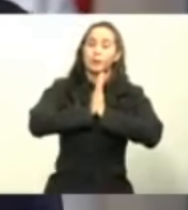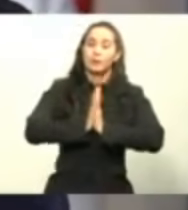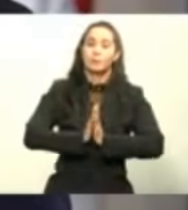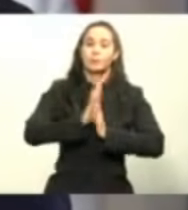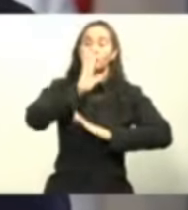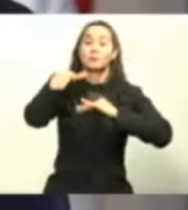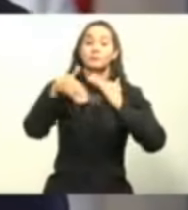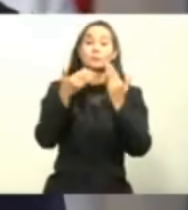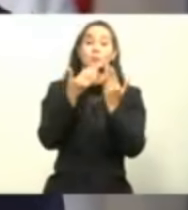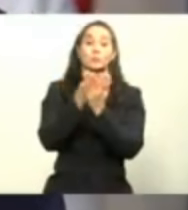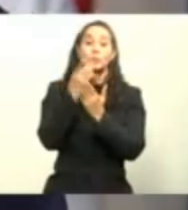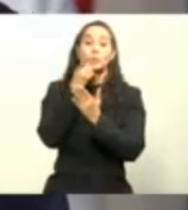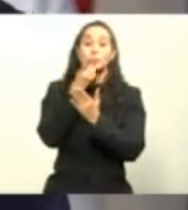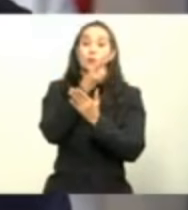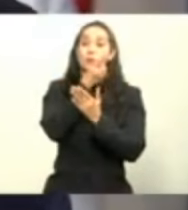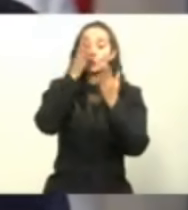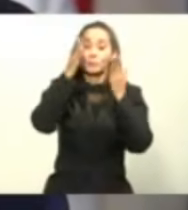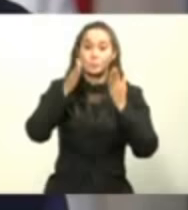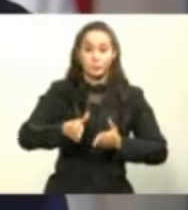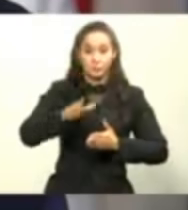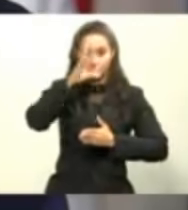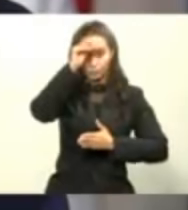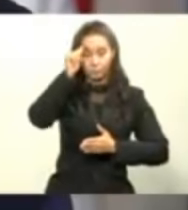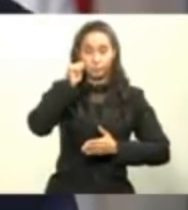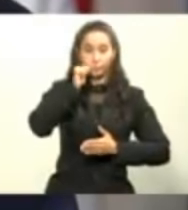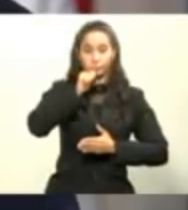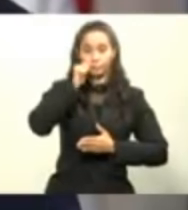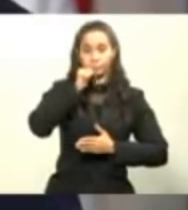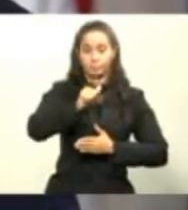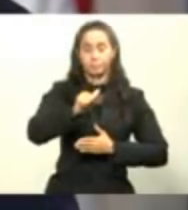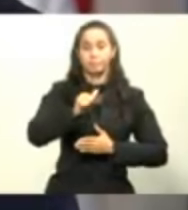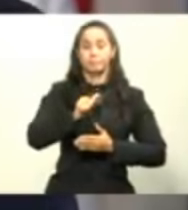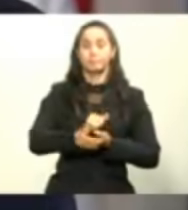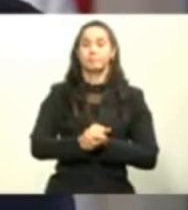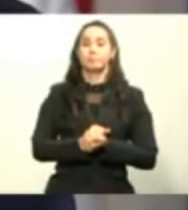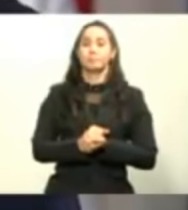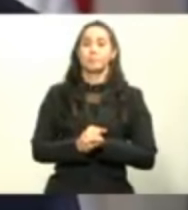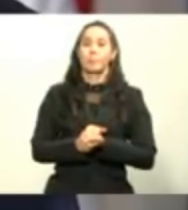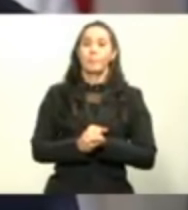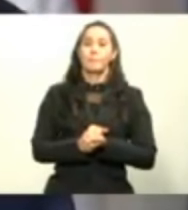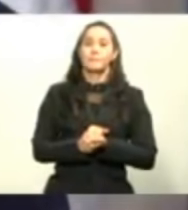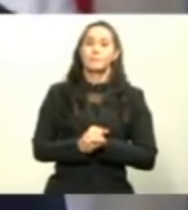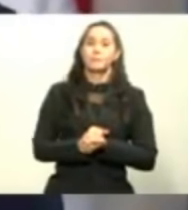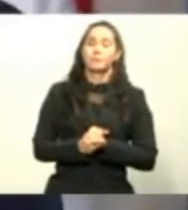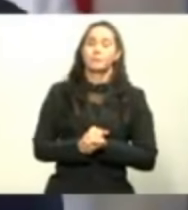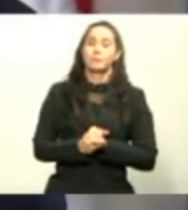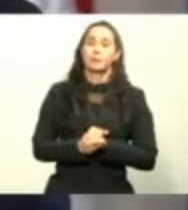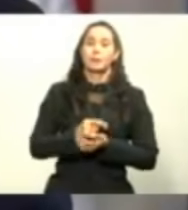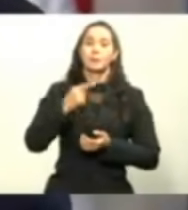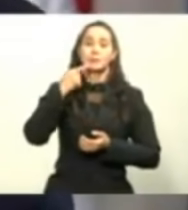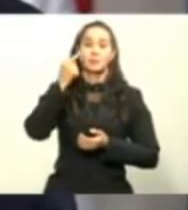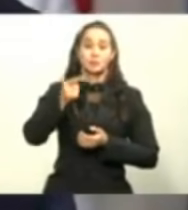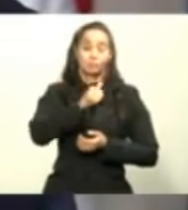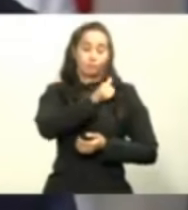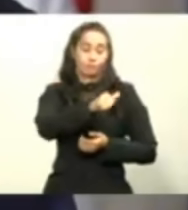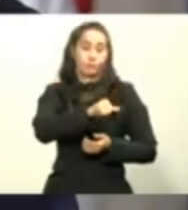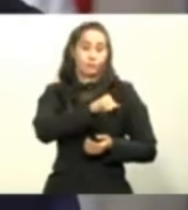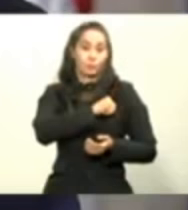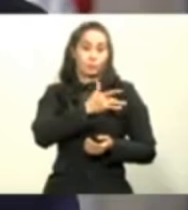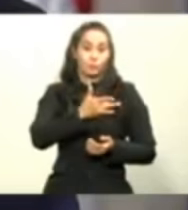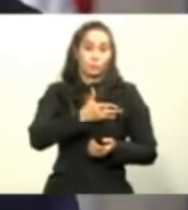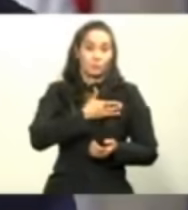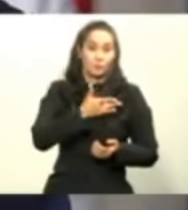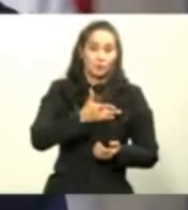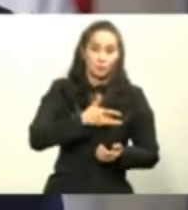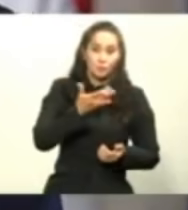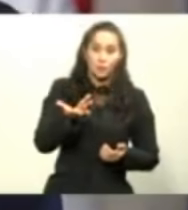a todos los dominicanos y dominicanas que actúen con patriotismo, con sentimiento